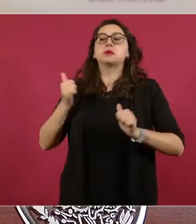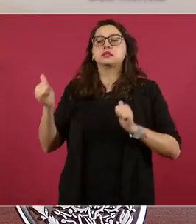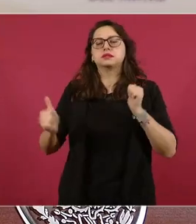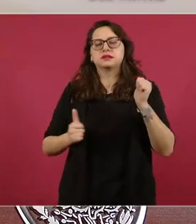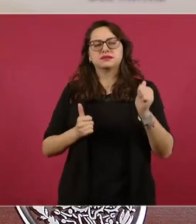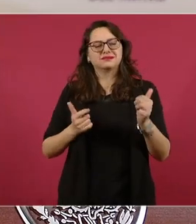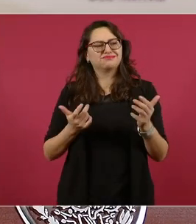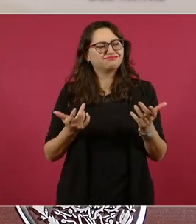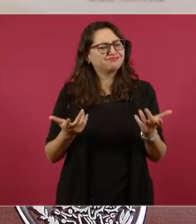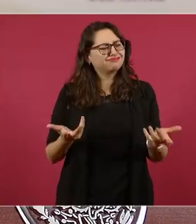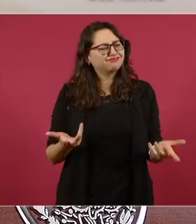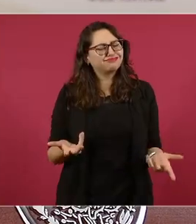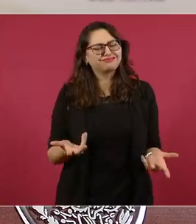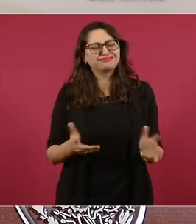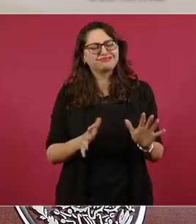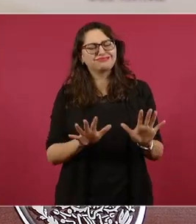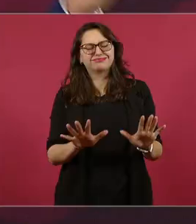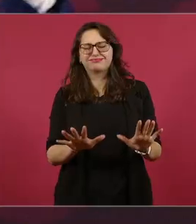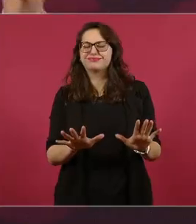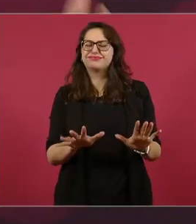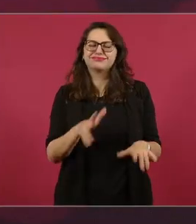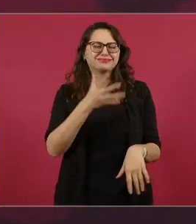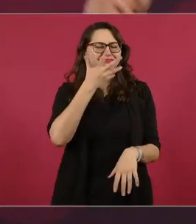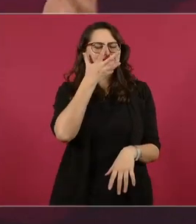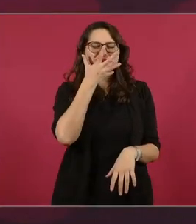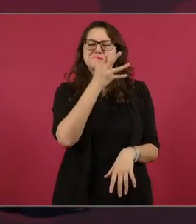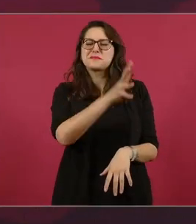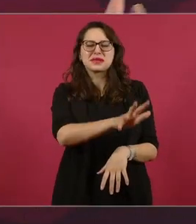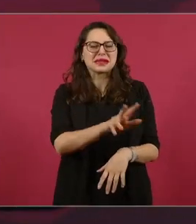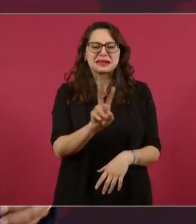advirtiendo de que hay